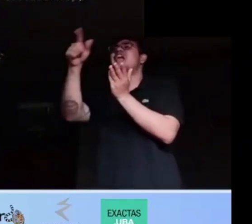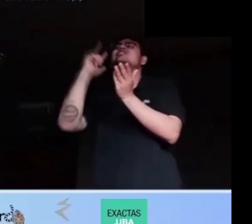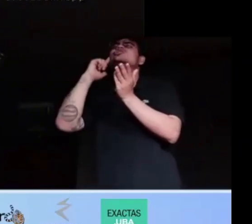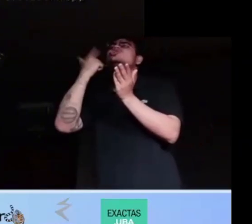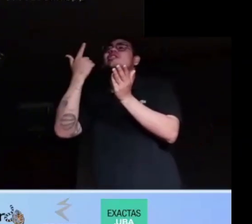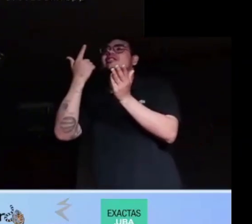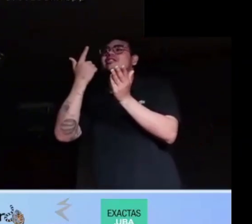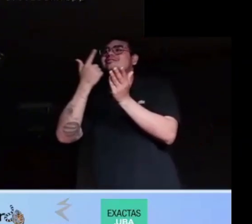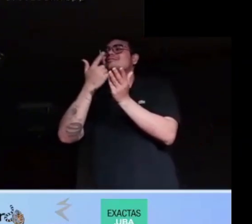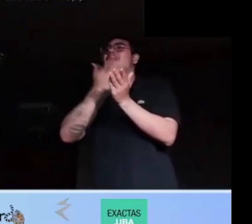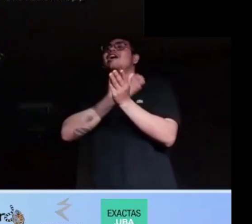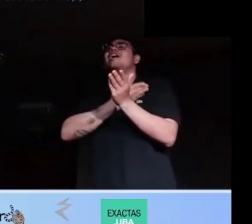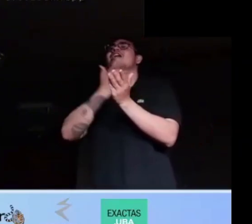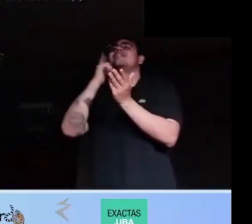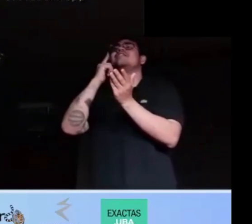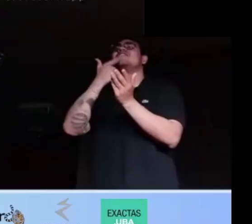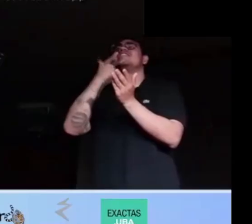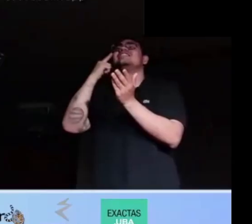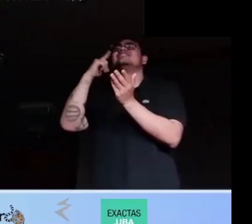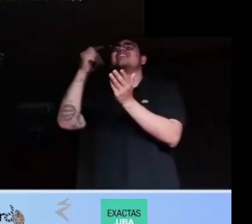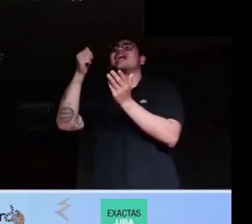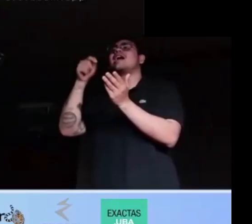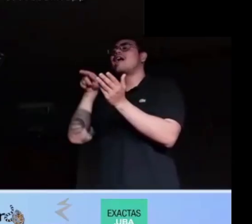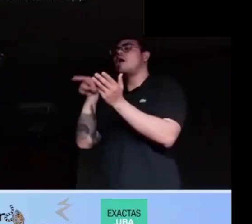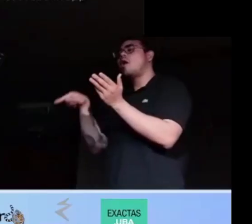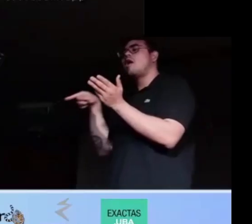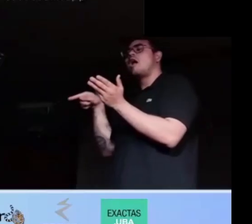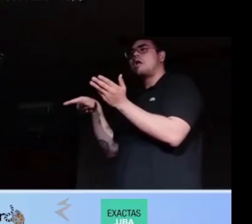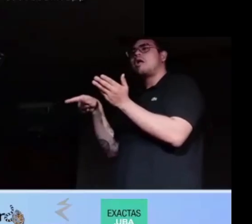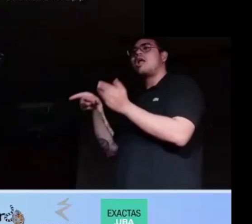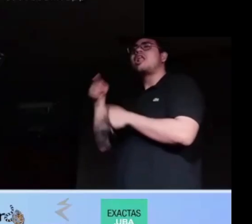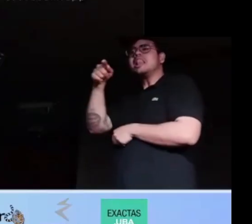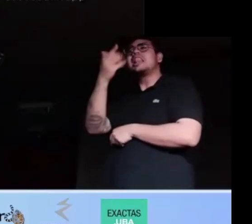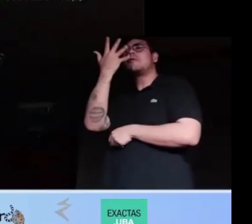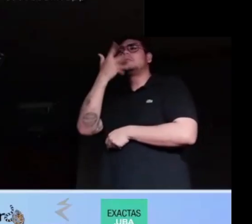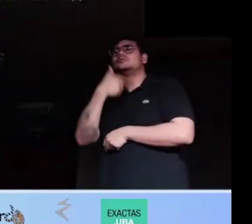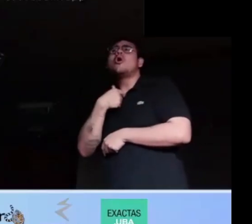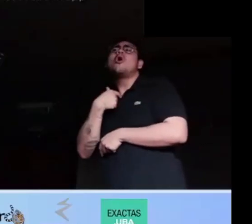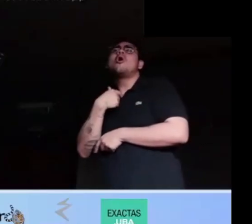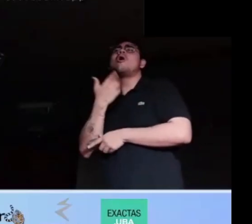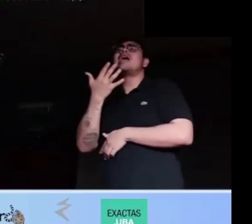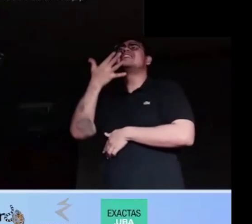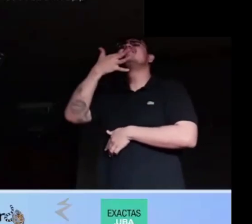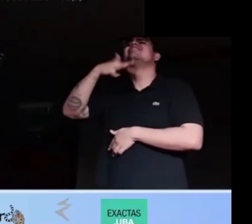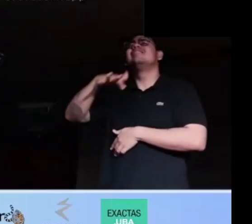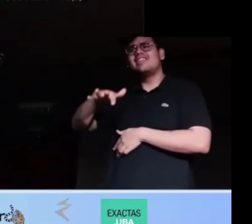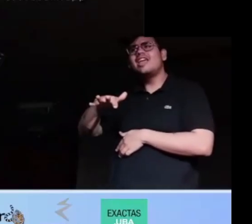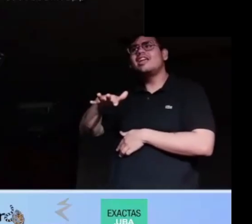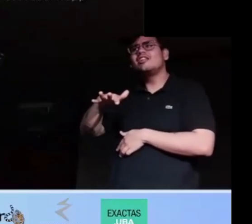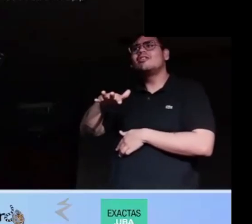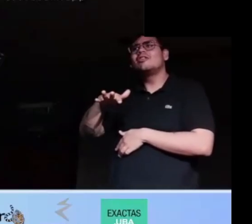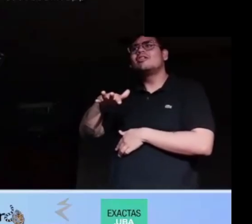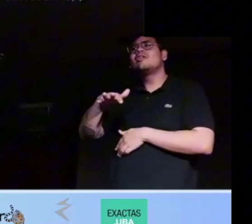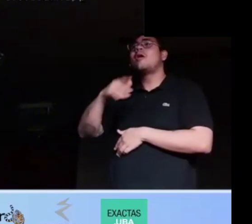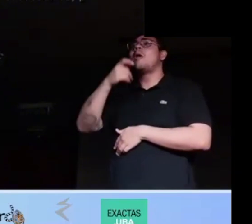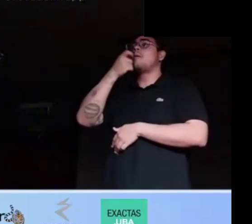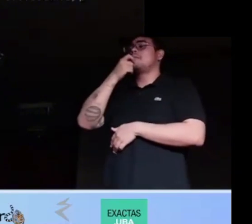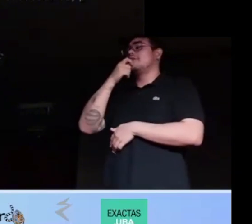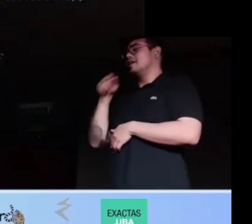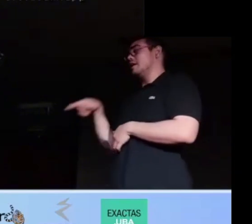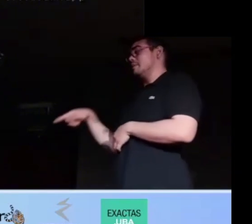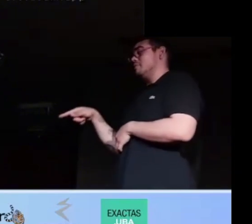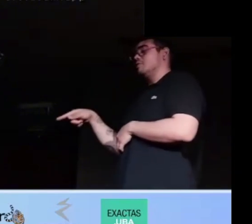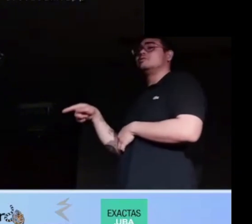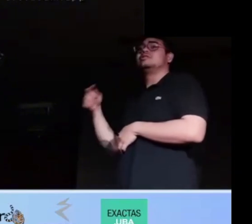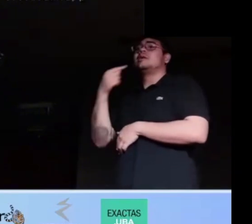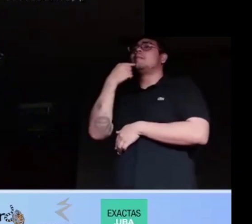acá. Nunca les dijimos, de hecho, cuando preguntamos, ¿saben lo que es la física? La